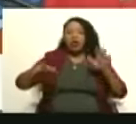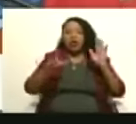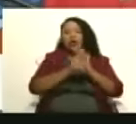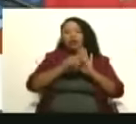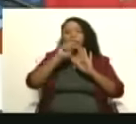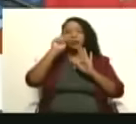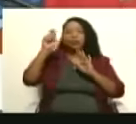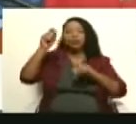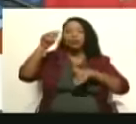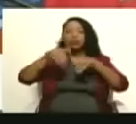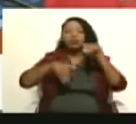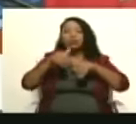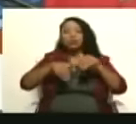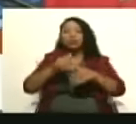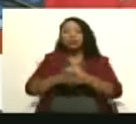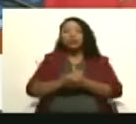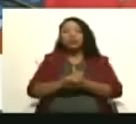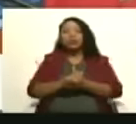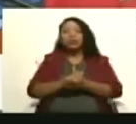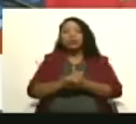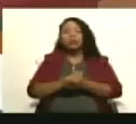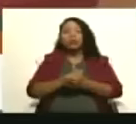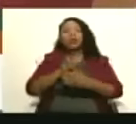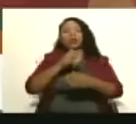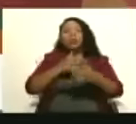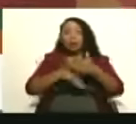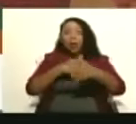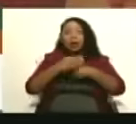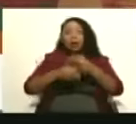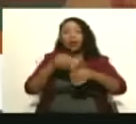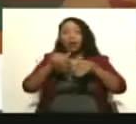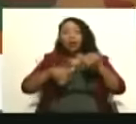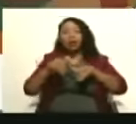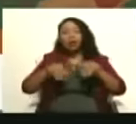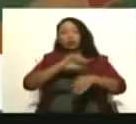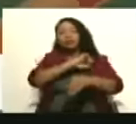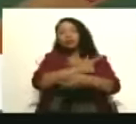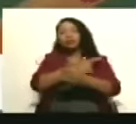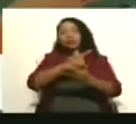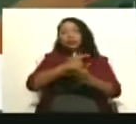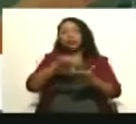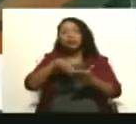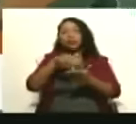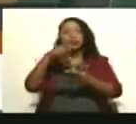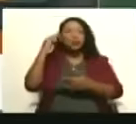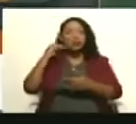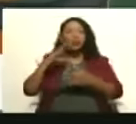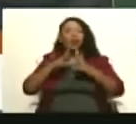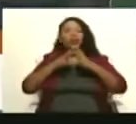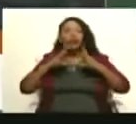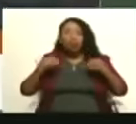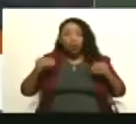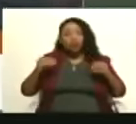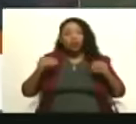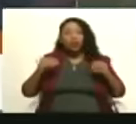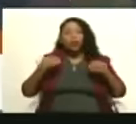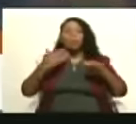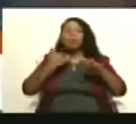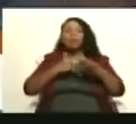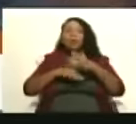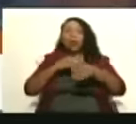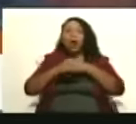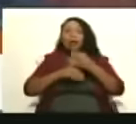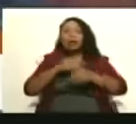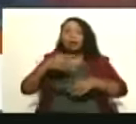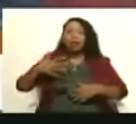constitucional, nuestro derecho al sufragio. Vamos a votar. En la Fuerza Armada Nacional Bolivariana, todos y todas vamos a